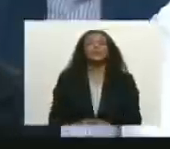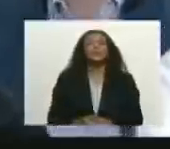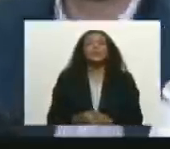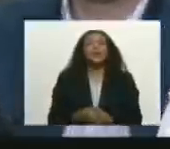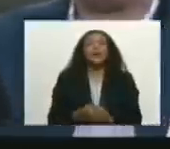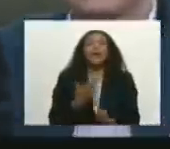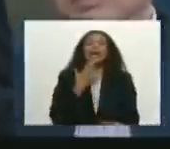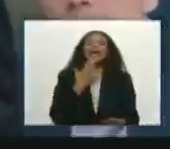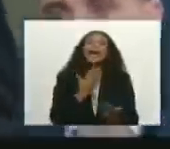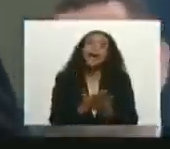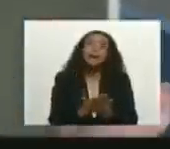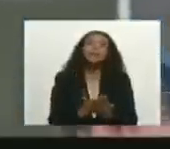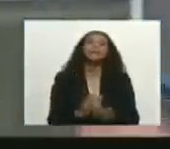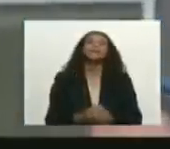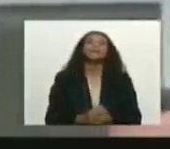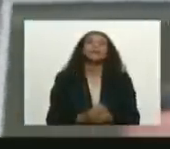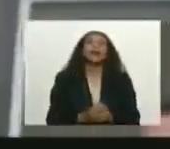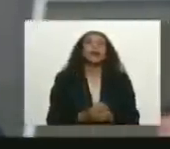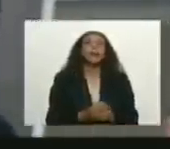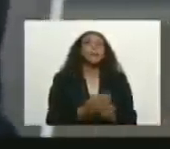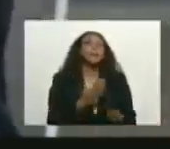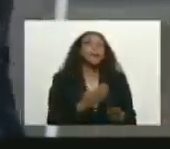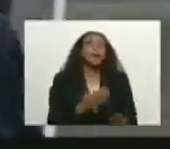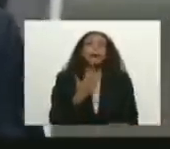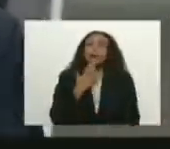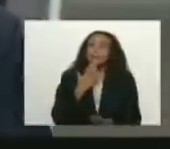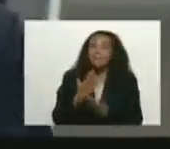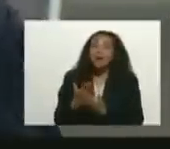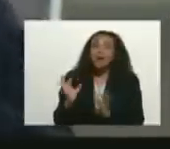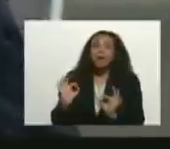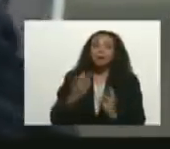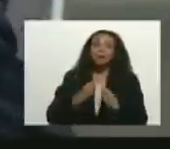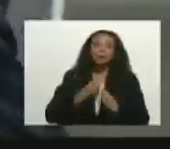Gracias, presidente. De verdad que me alegra muchísimo estar aquí